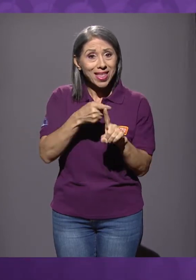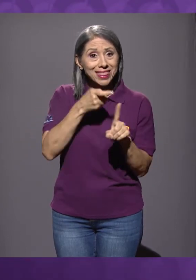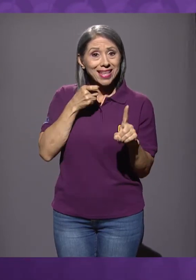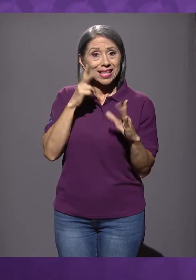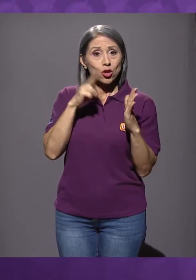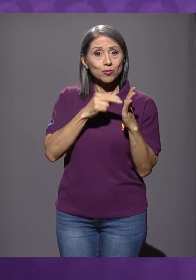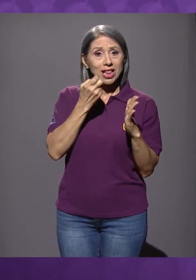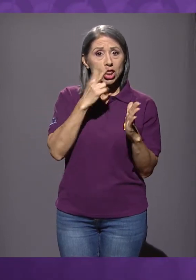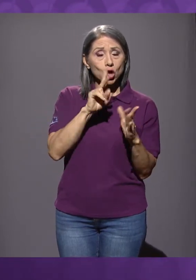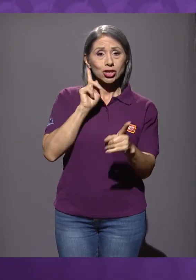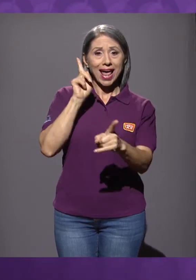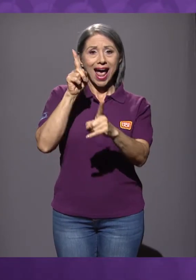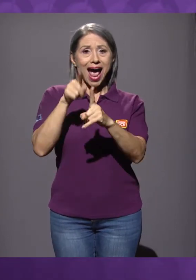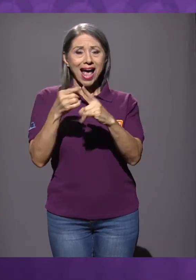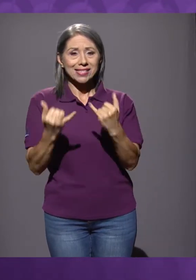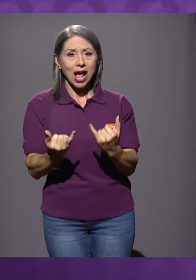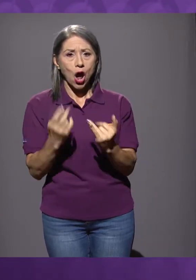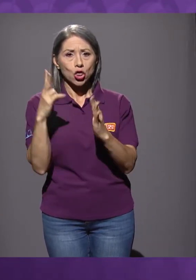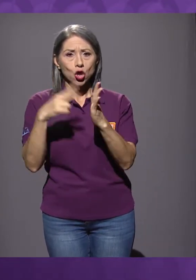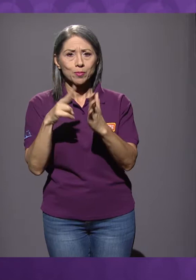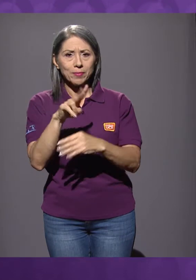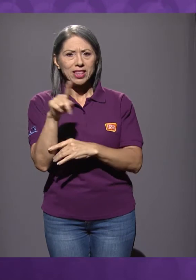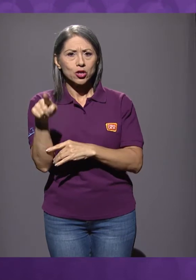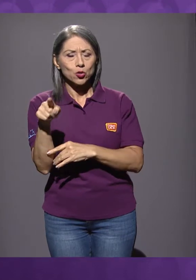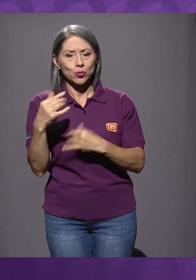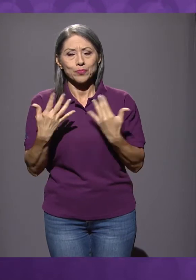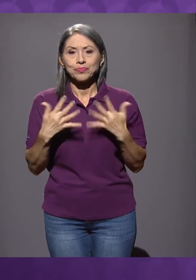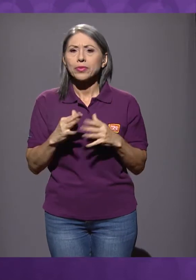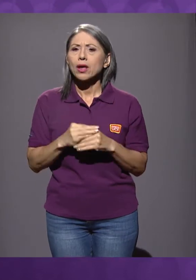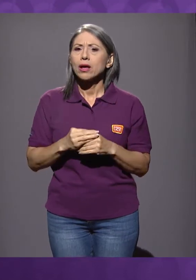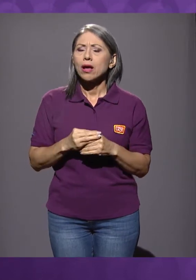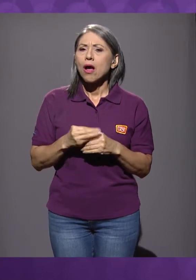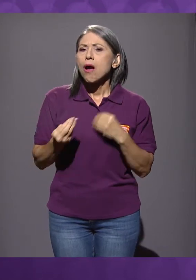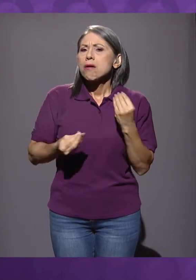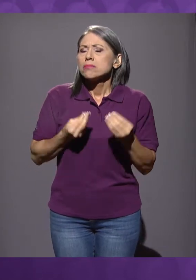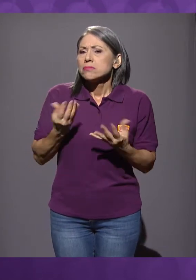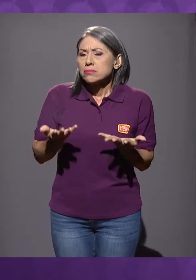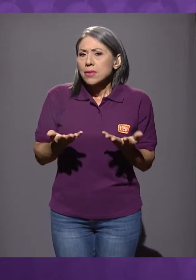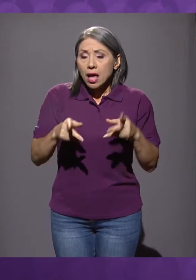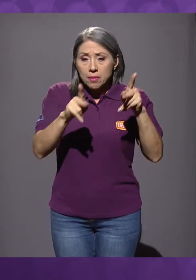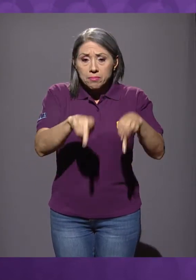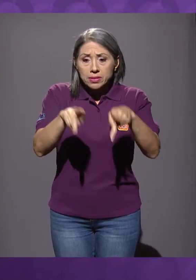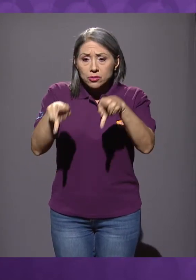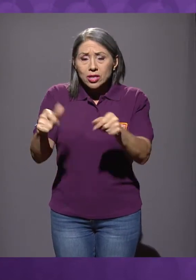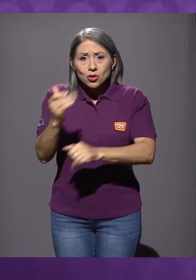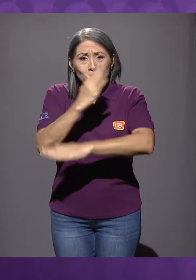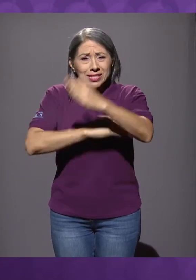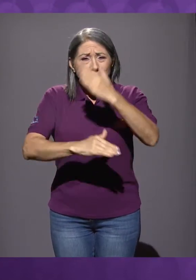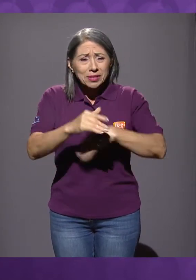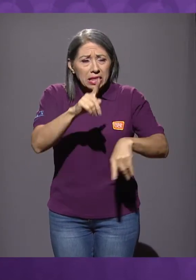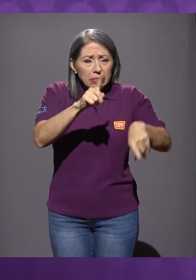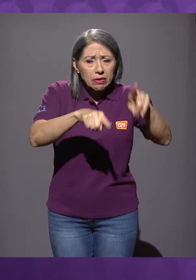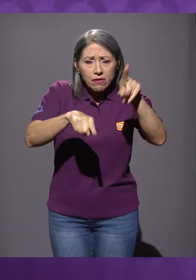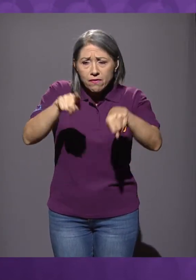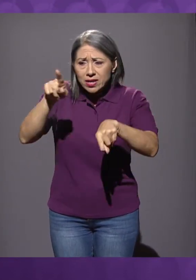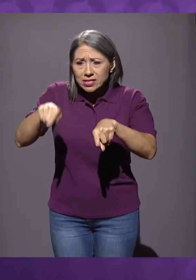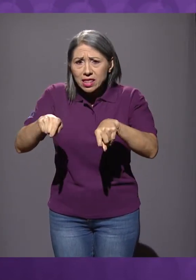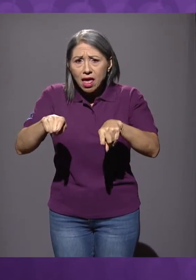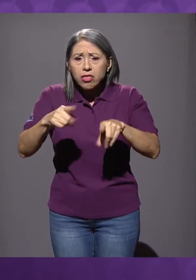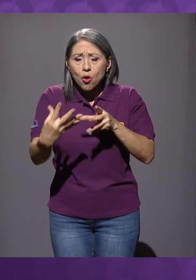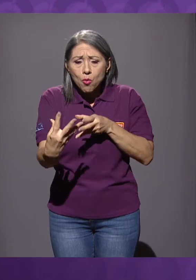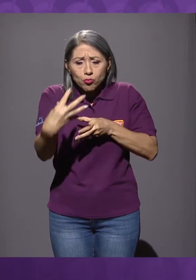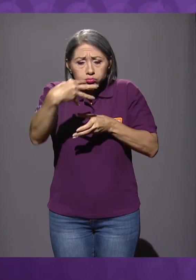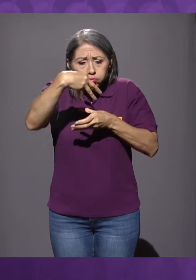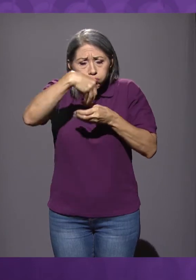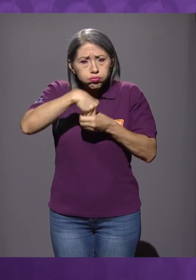a 2021. ¿Cómo tomar en cuenta la diversidad de las personas con discapacidad para la formulación de